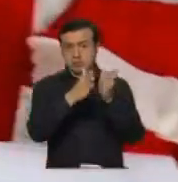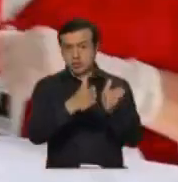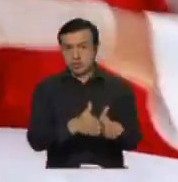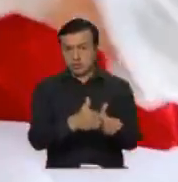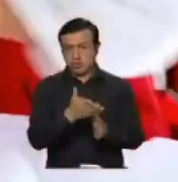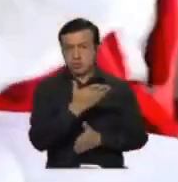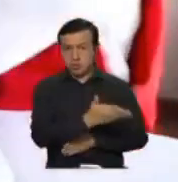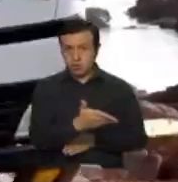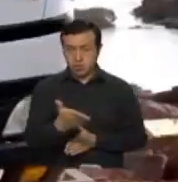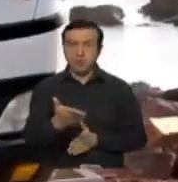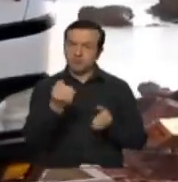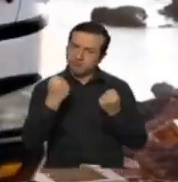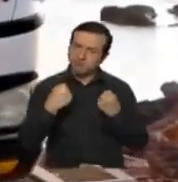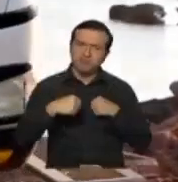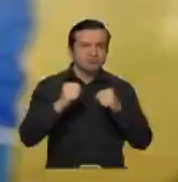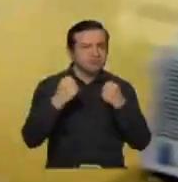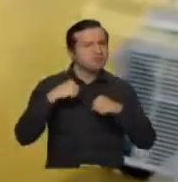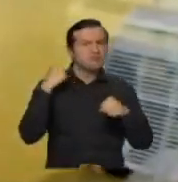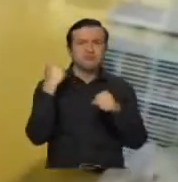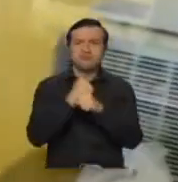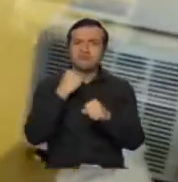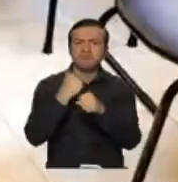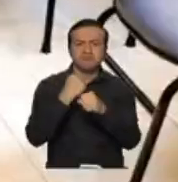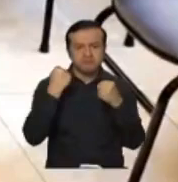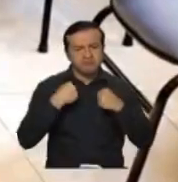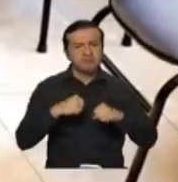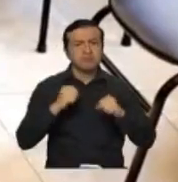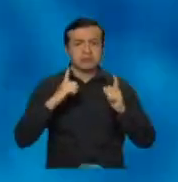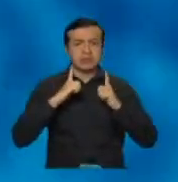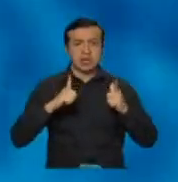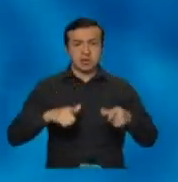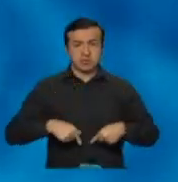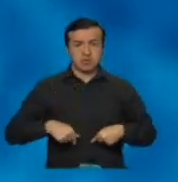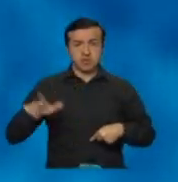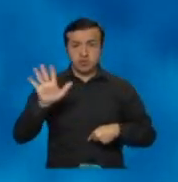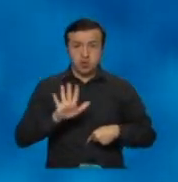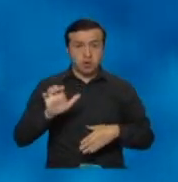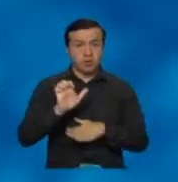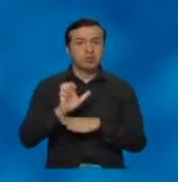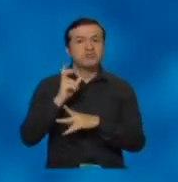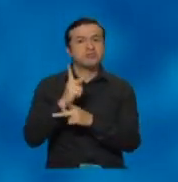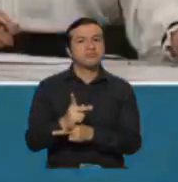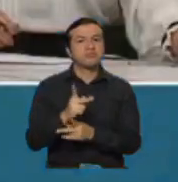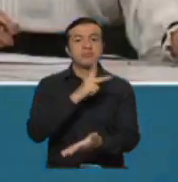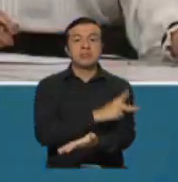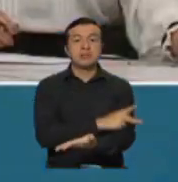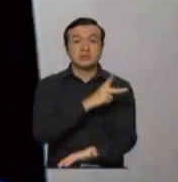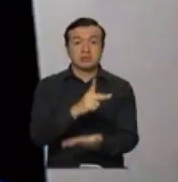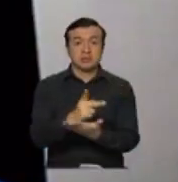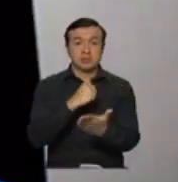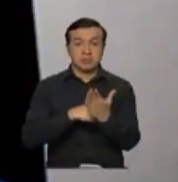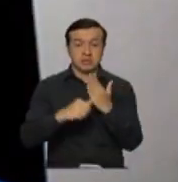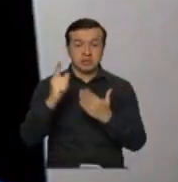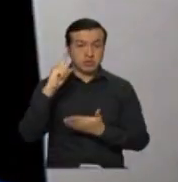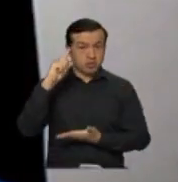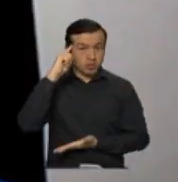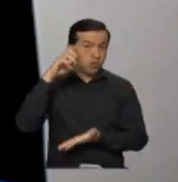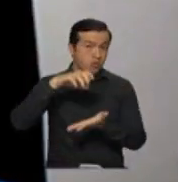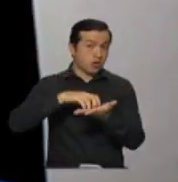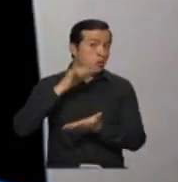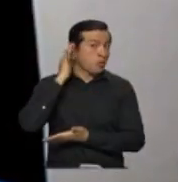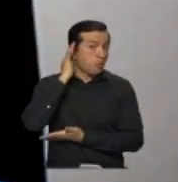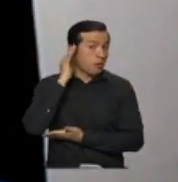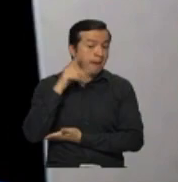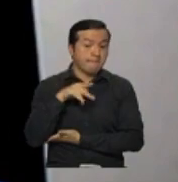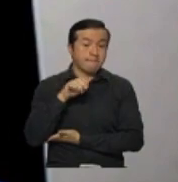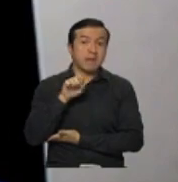Estado intensifican esfuerzos para garantizar la salud de los ecuatorianos. Pichincha. La ministra de Gobierno, María Paula Romo,